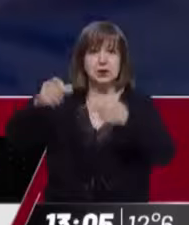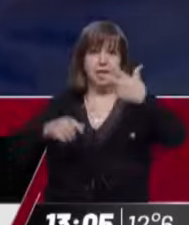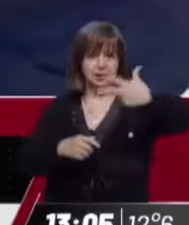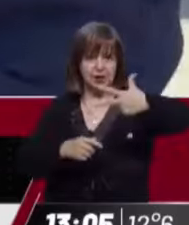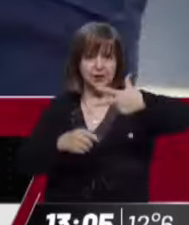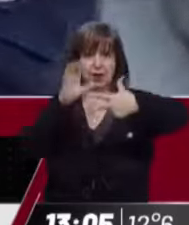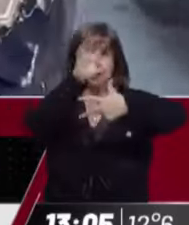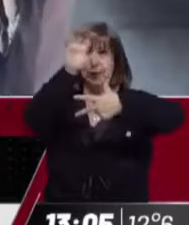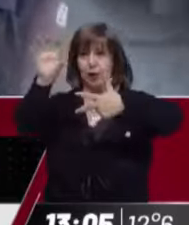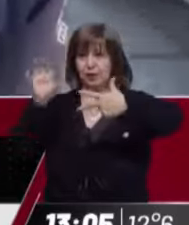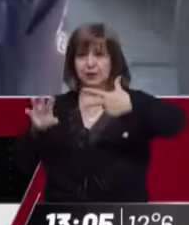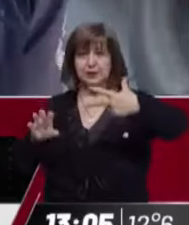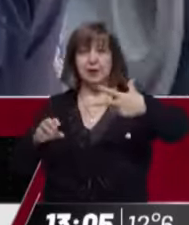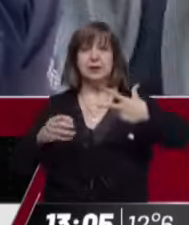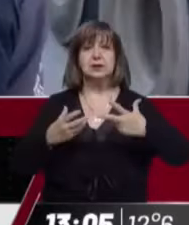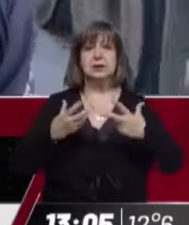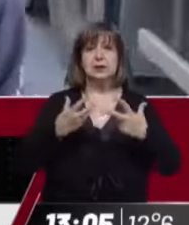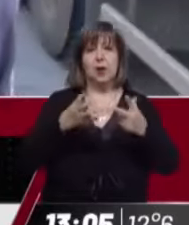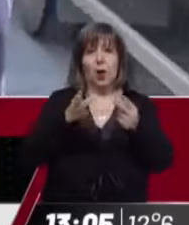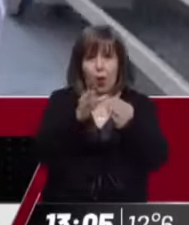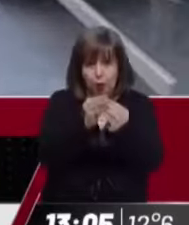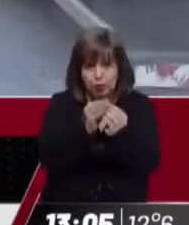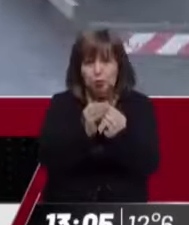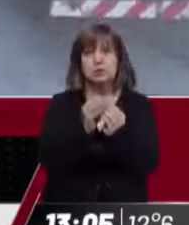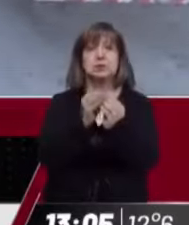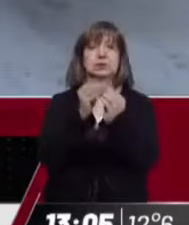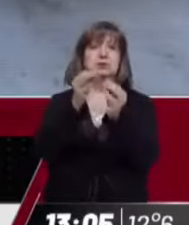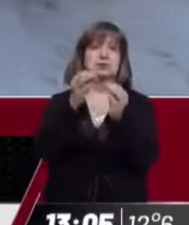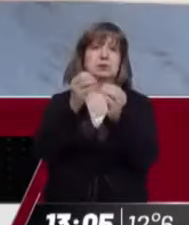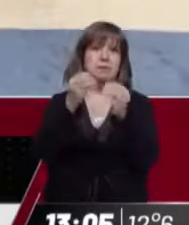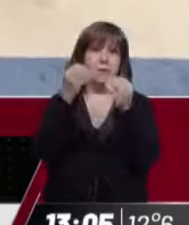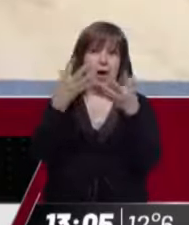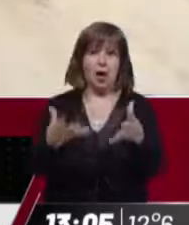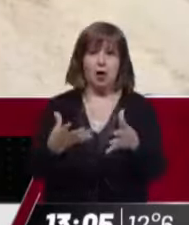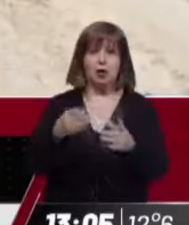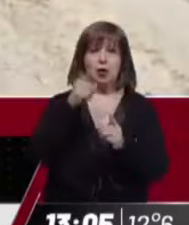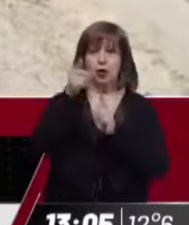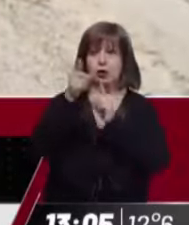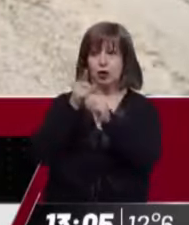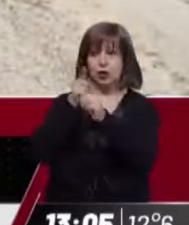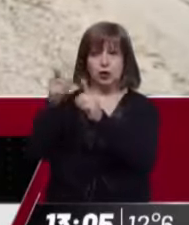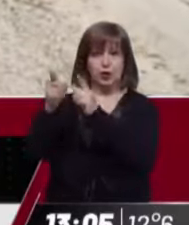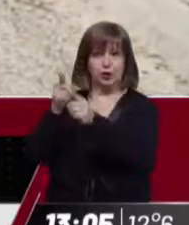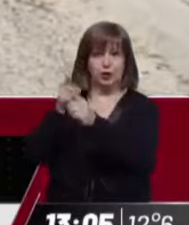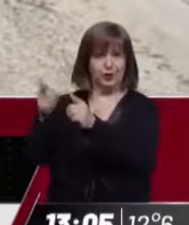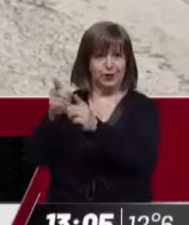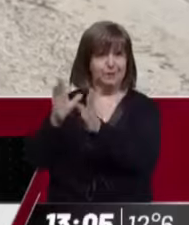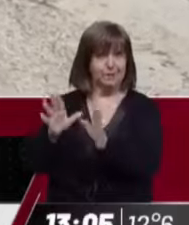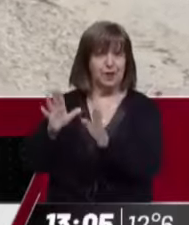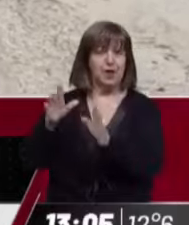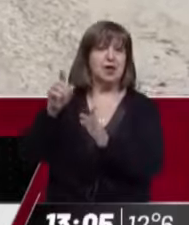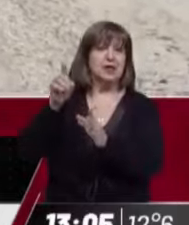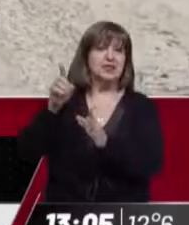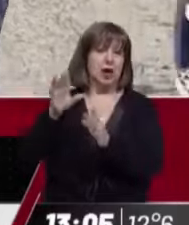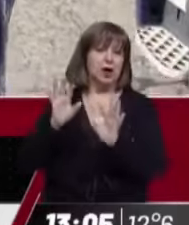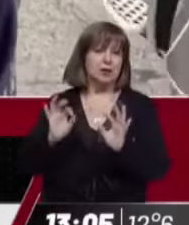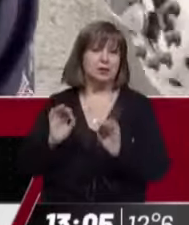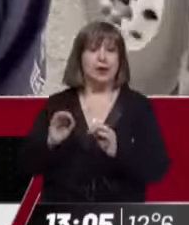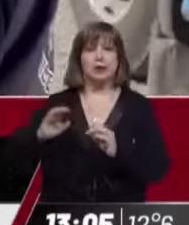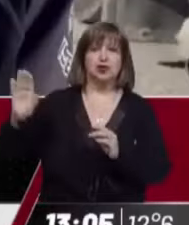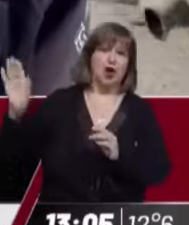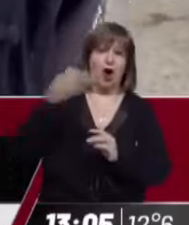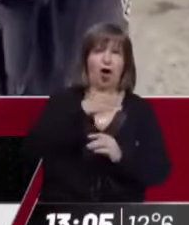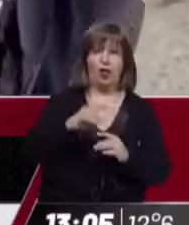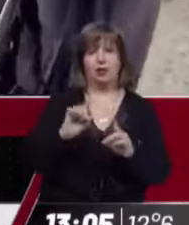provincias en forma sistemática, que no lo va a eliminar, por supuesto, nos generamos expectativas sobre cosas que no